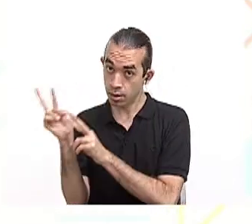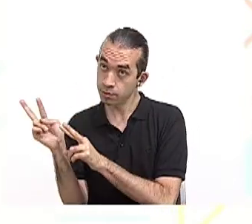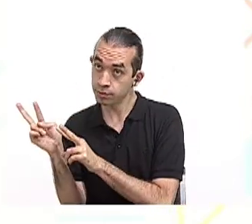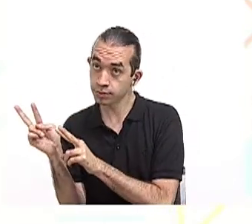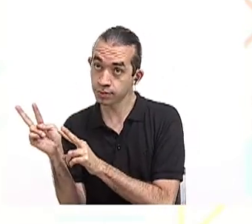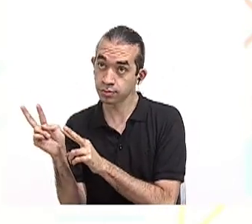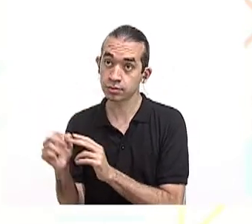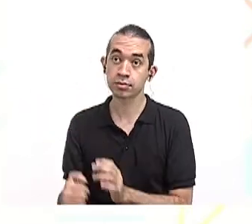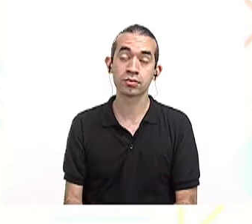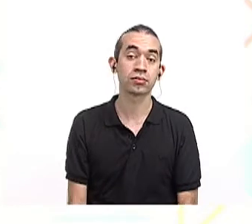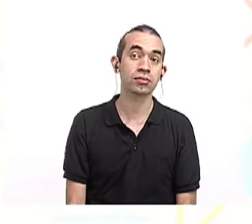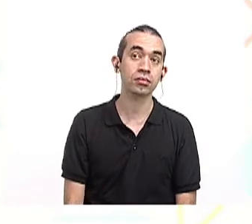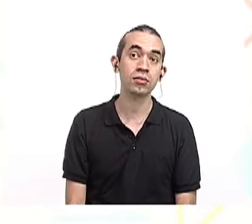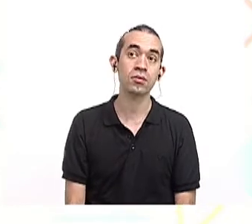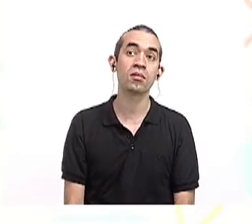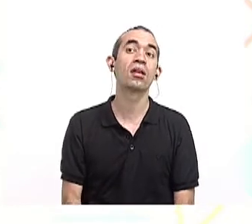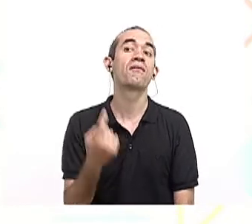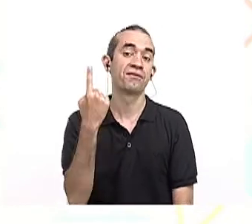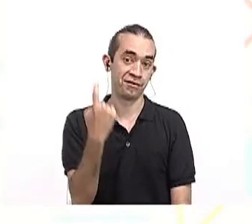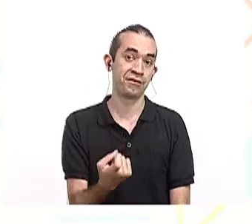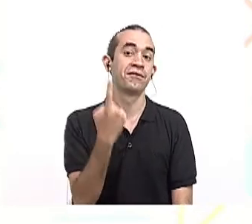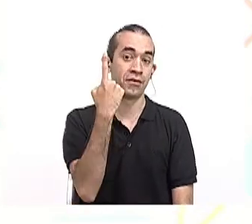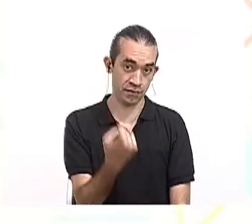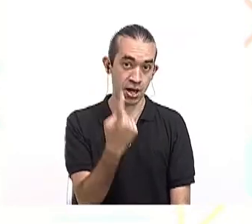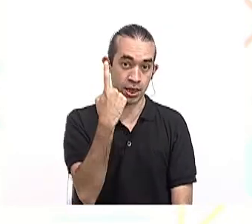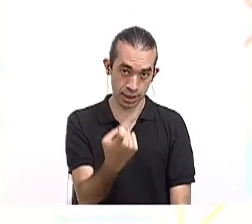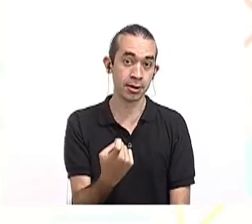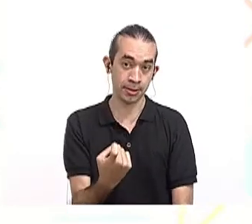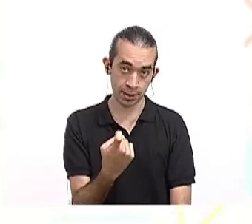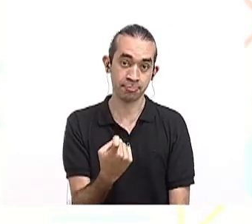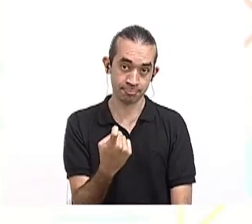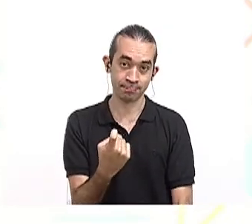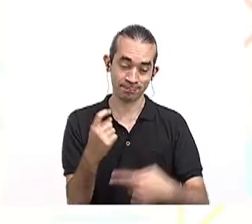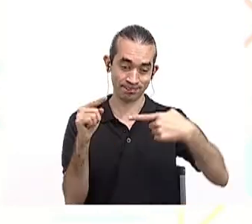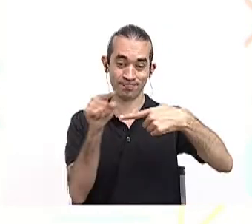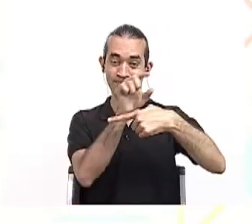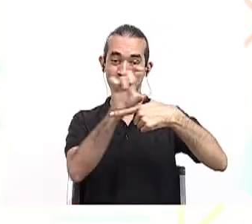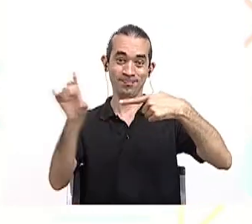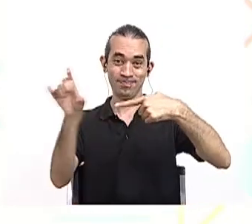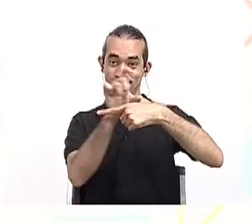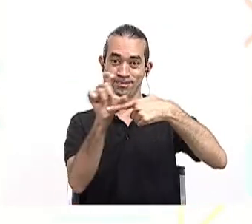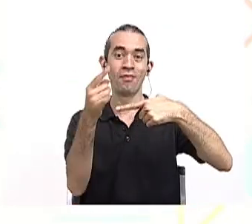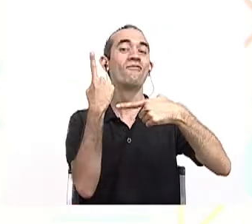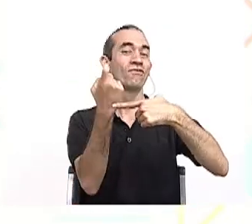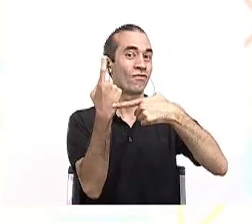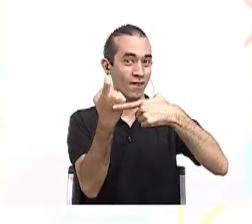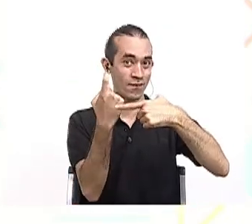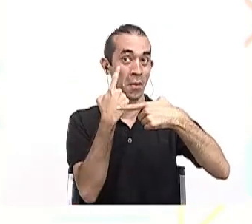esa operación, todavía podemos hacer algo con el numerador. Veamos.